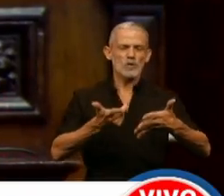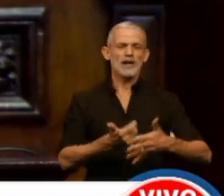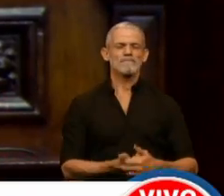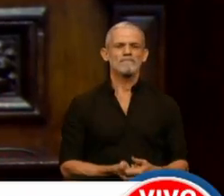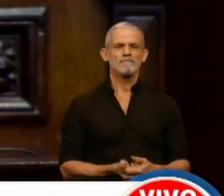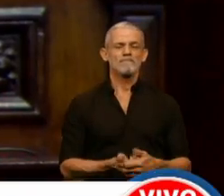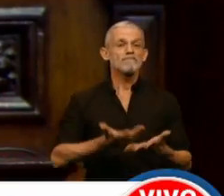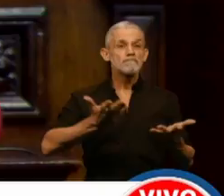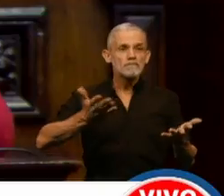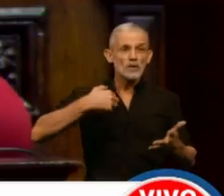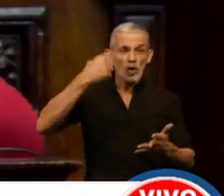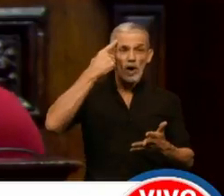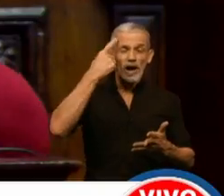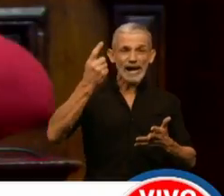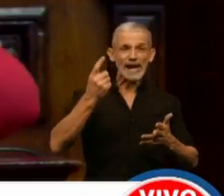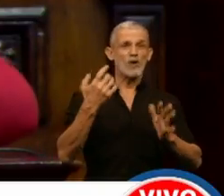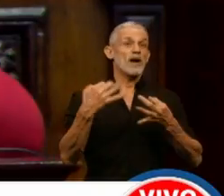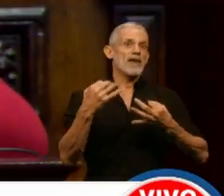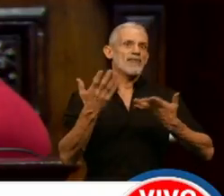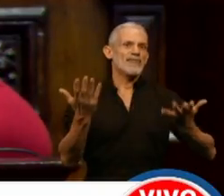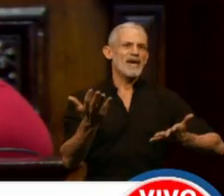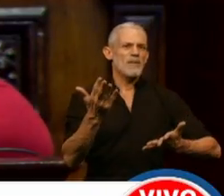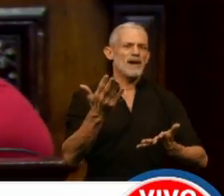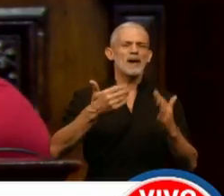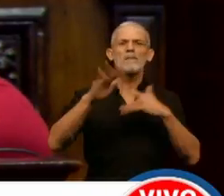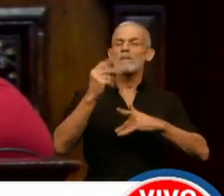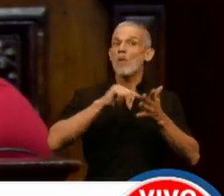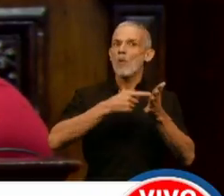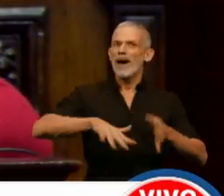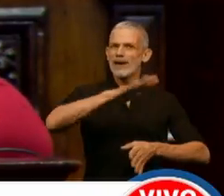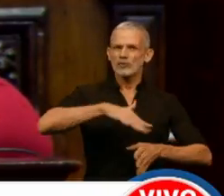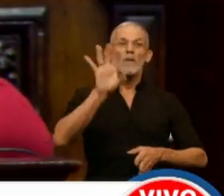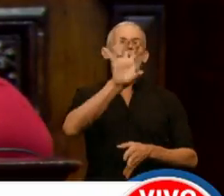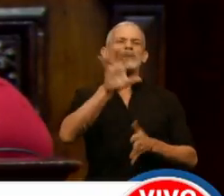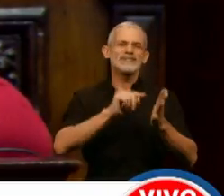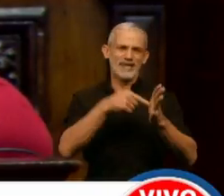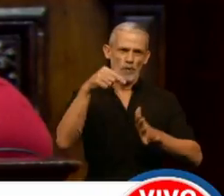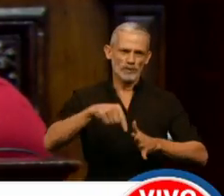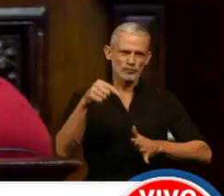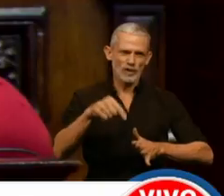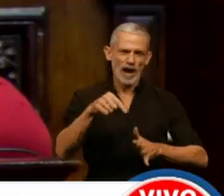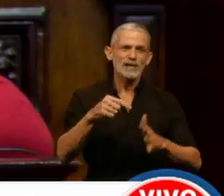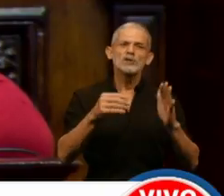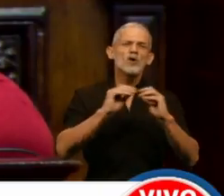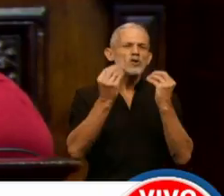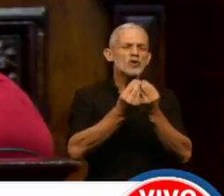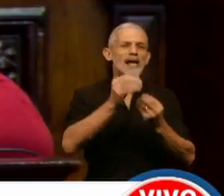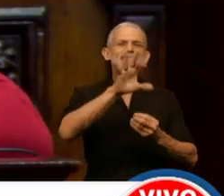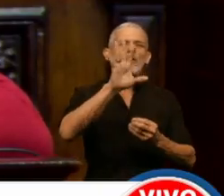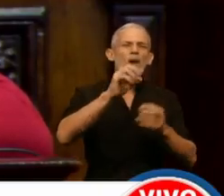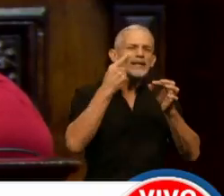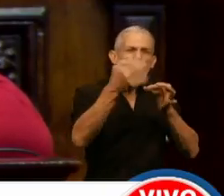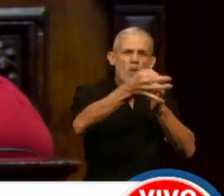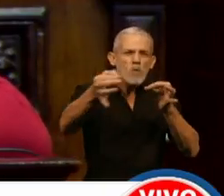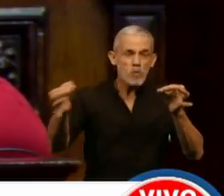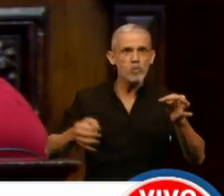cierto me parece que lo que hay que tener en cuenta es que particularmente en buenos aires en la provincia de buenos aires son más de 50 municipios que